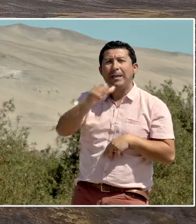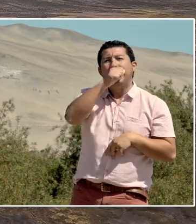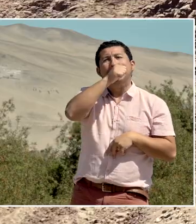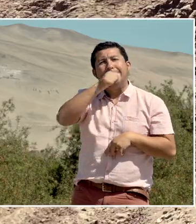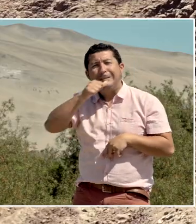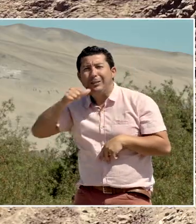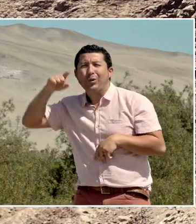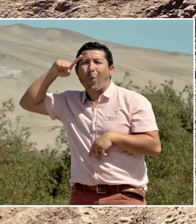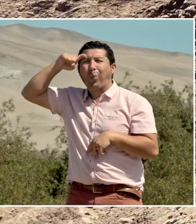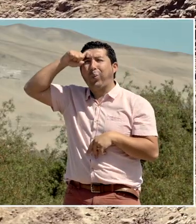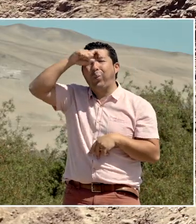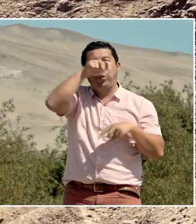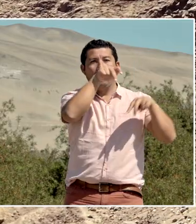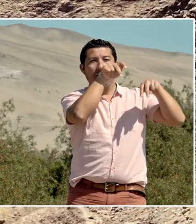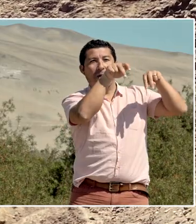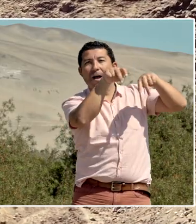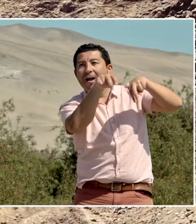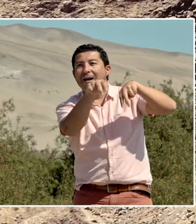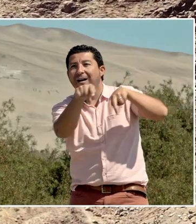desierto